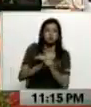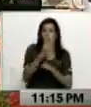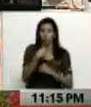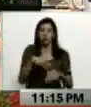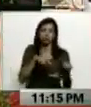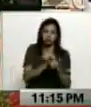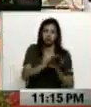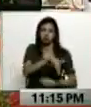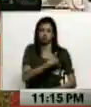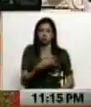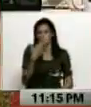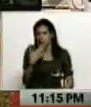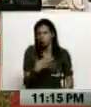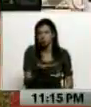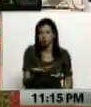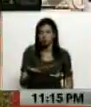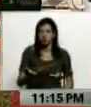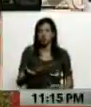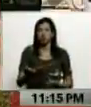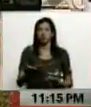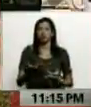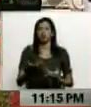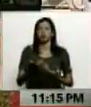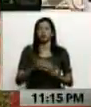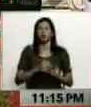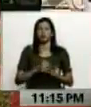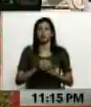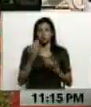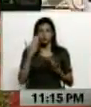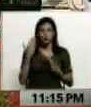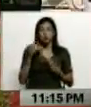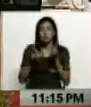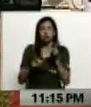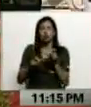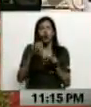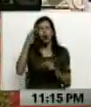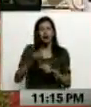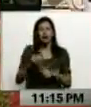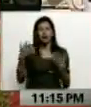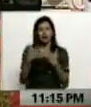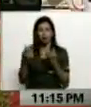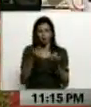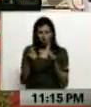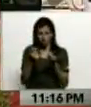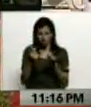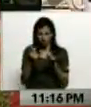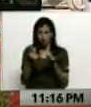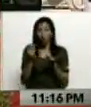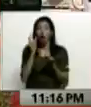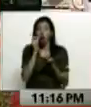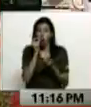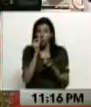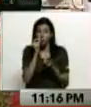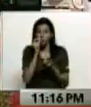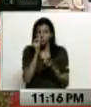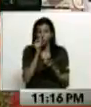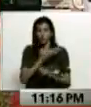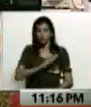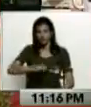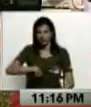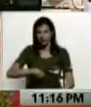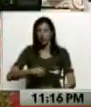informa Esta es Esto es para los que no creen en la guerra económica Juan Pablo olalquiaga